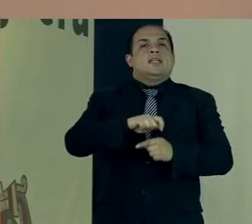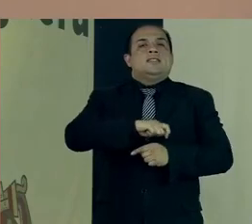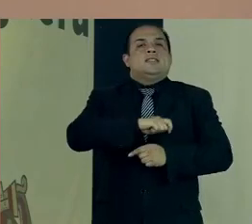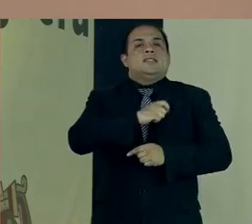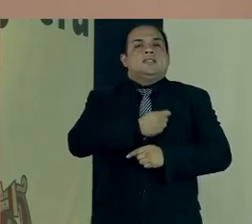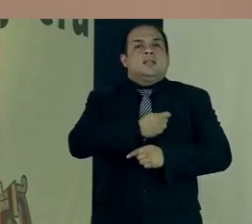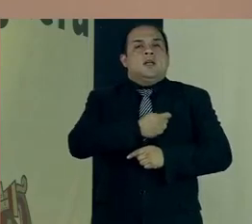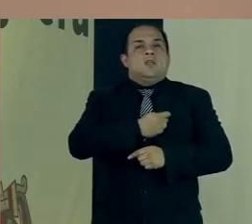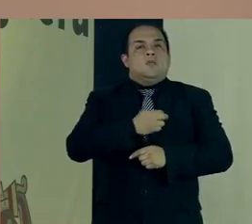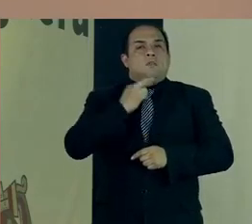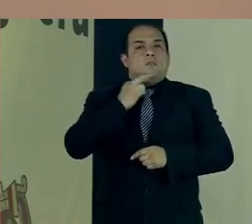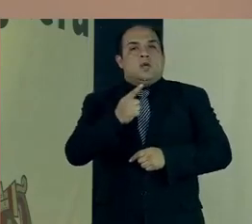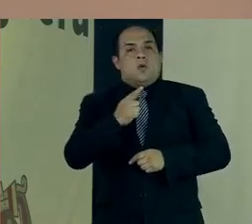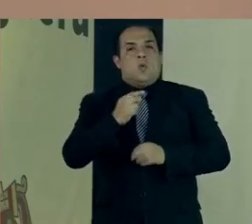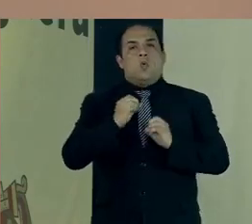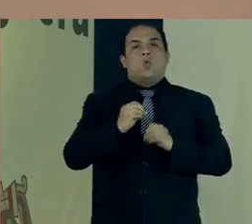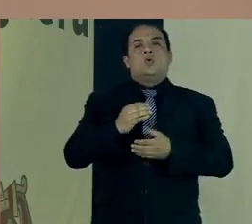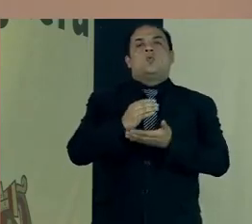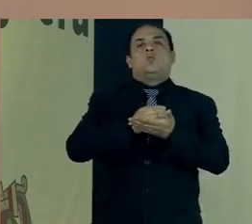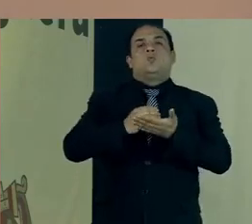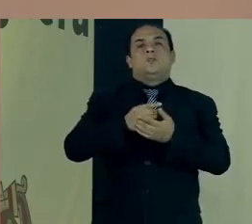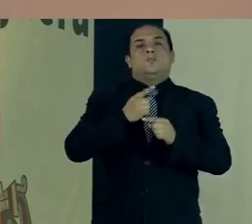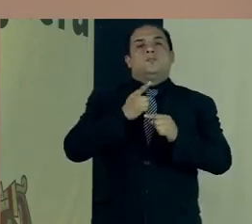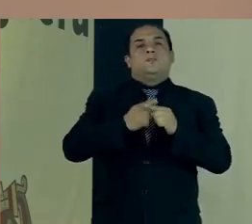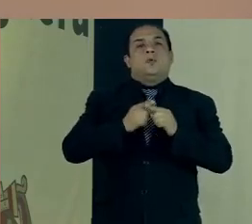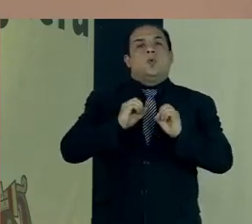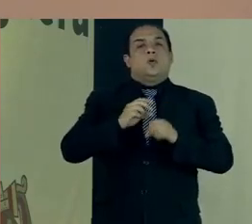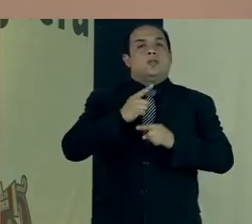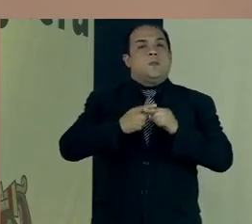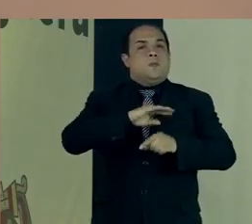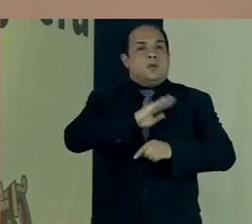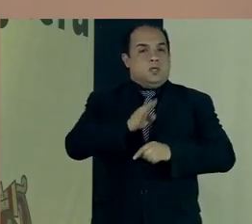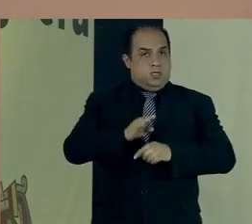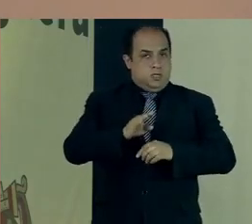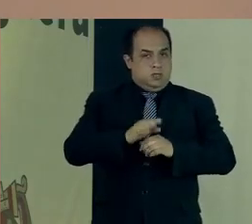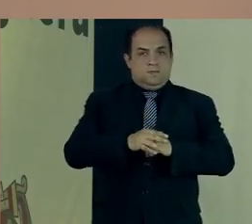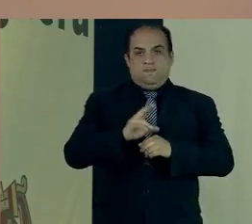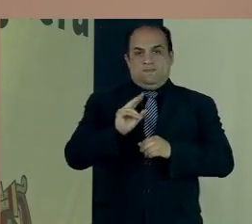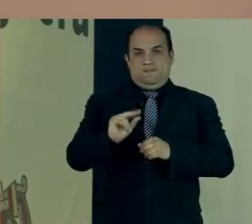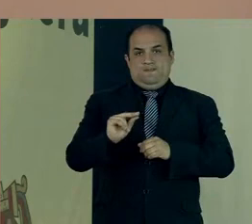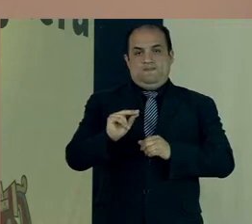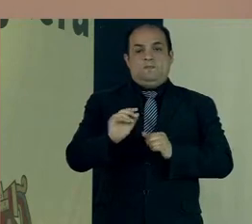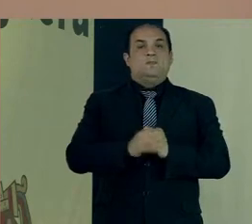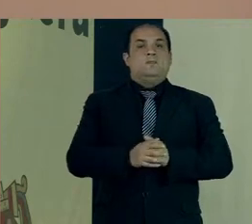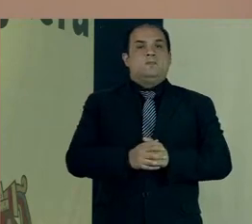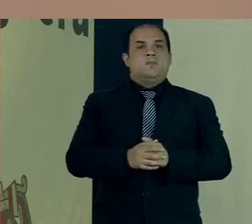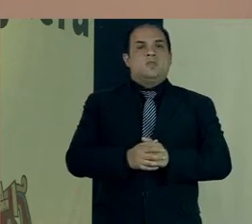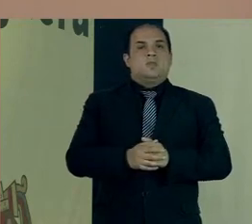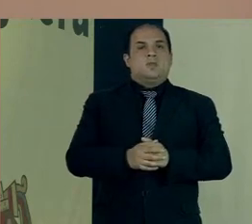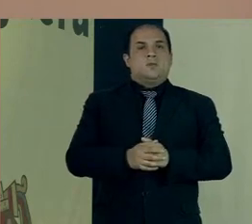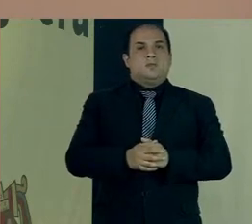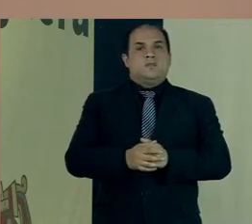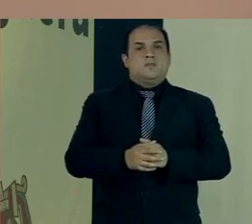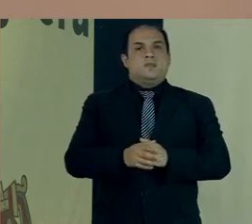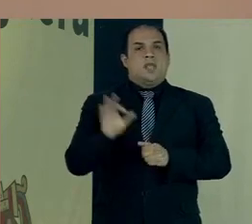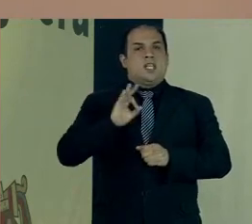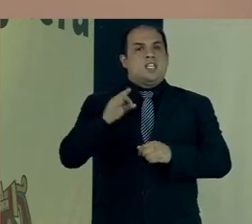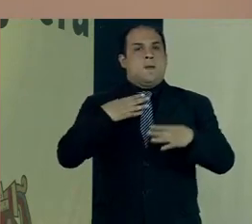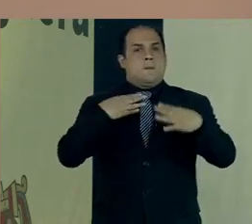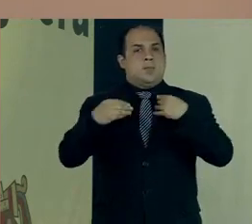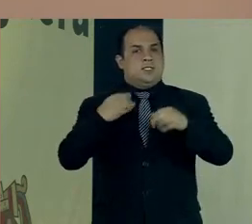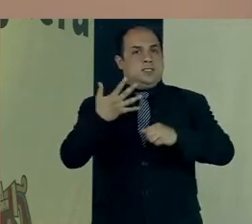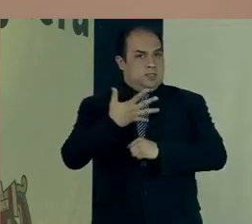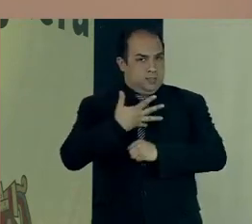quien se cura y quien muere en el sentido quizá la pandemia vaya a traer